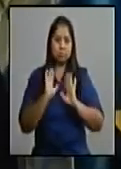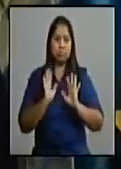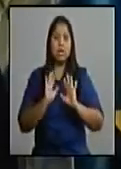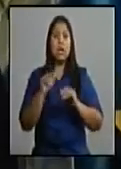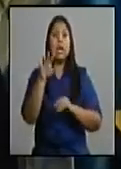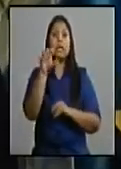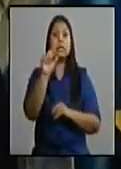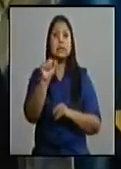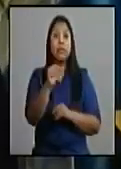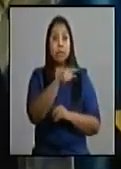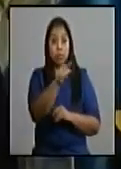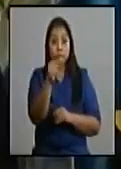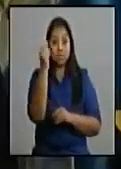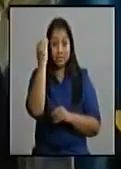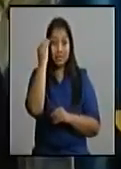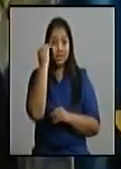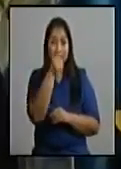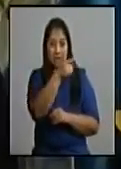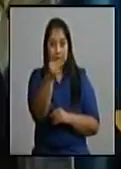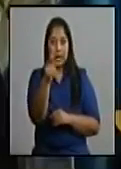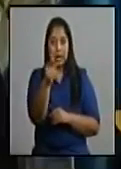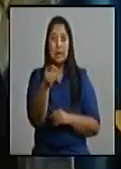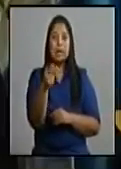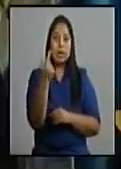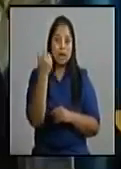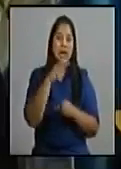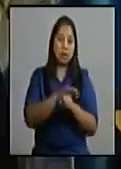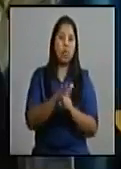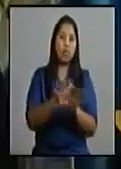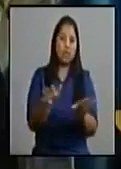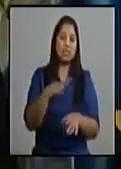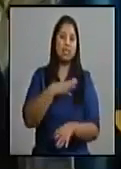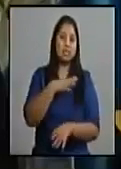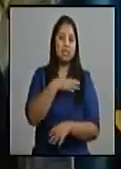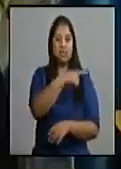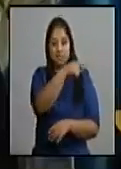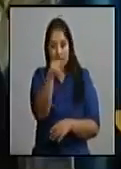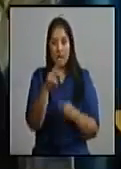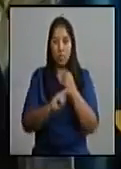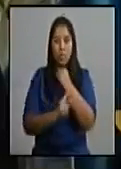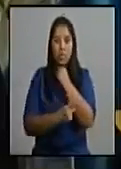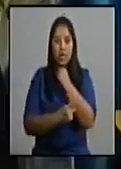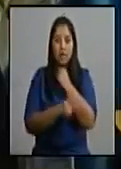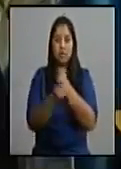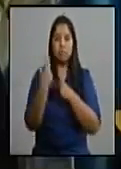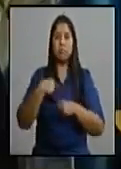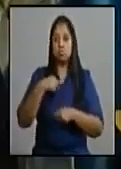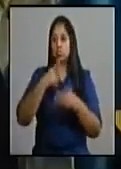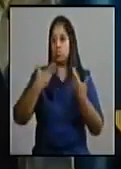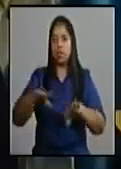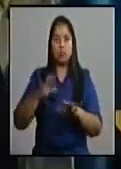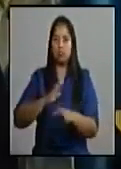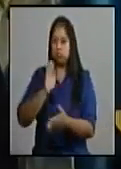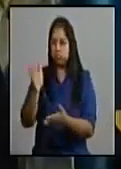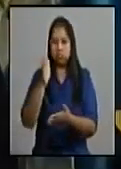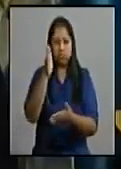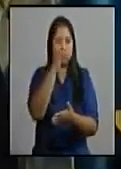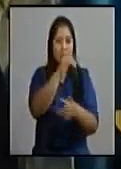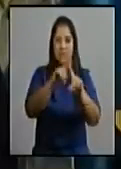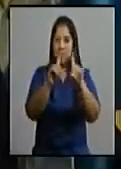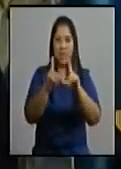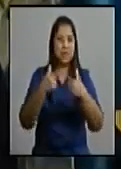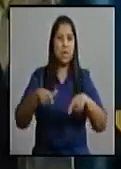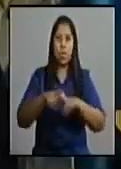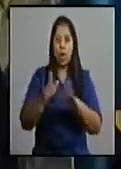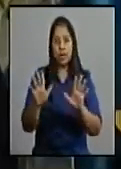sábado, que eran positivas a coronavirus. Así que nosotros hemos recorrido el país, lógico